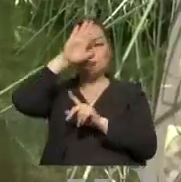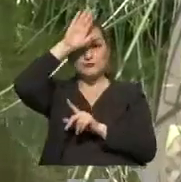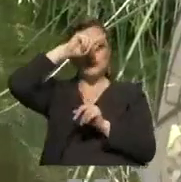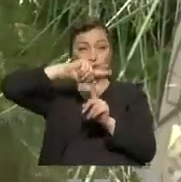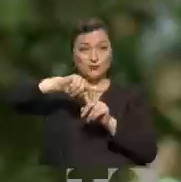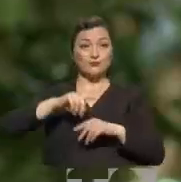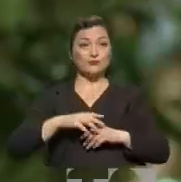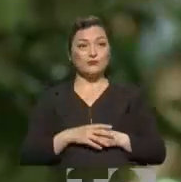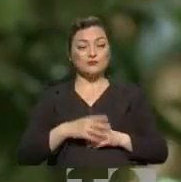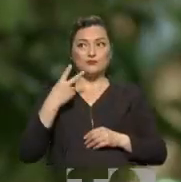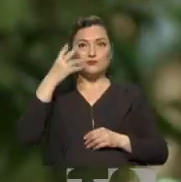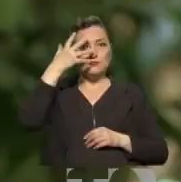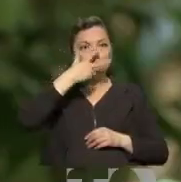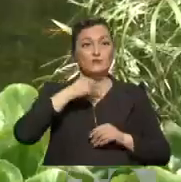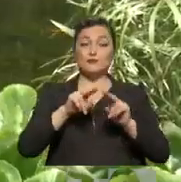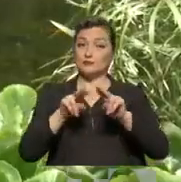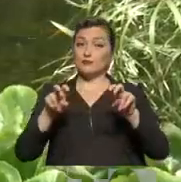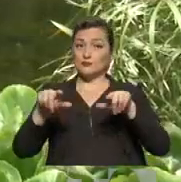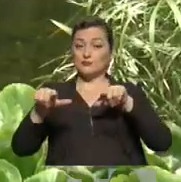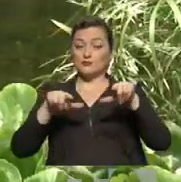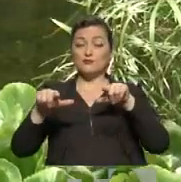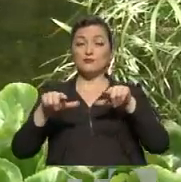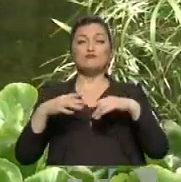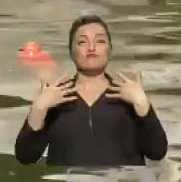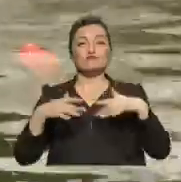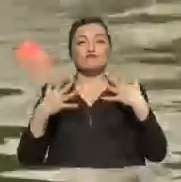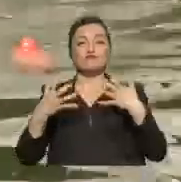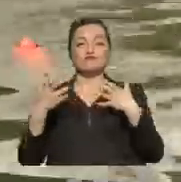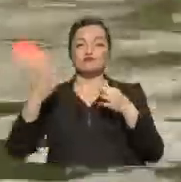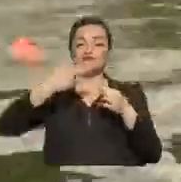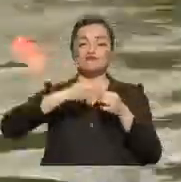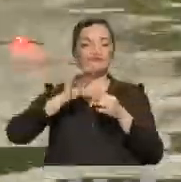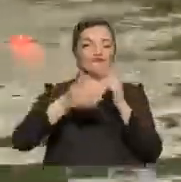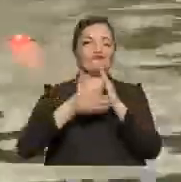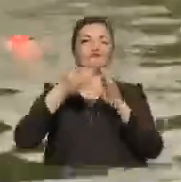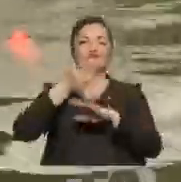Carolina. Asombradas de la belleza natural del sitio, prometieron regresar pronto.